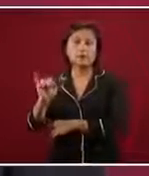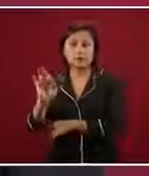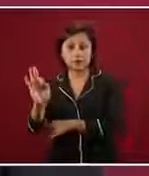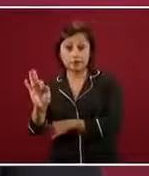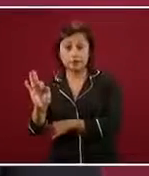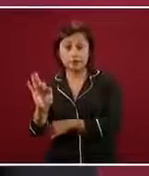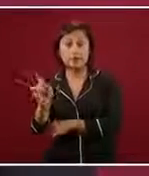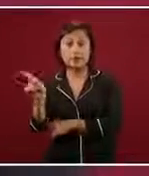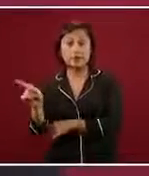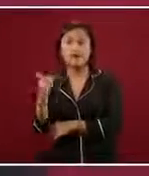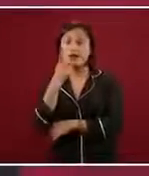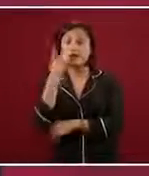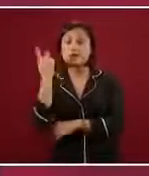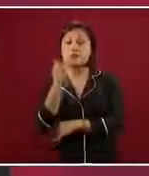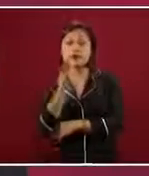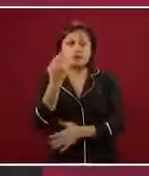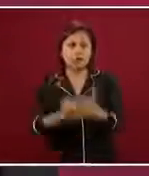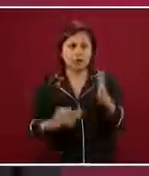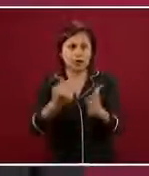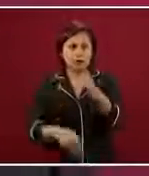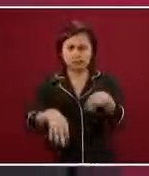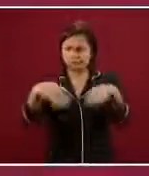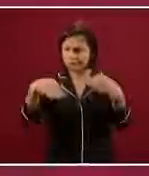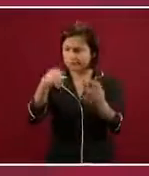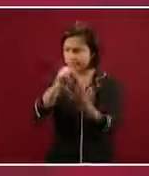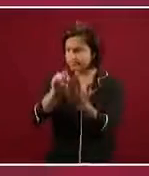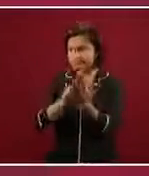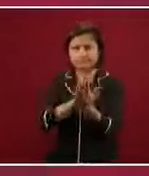asegura que faltaban boletas porque